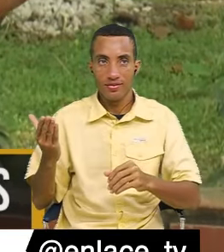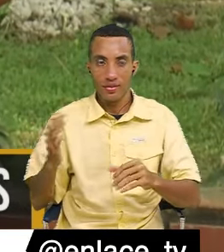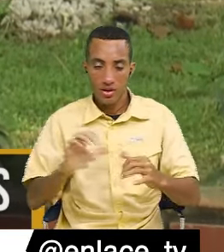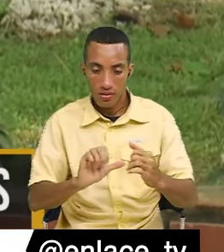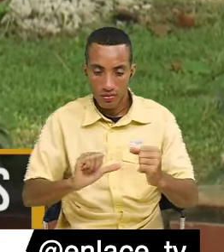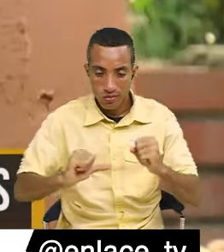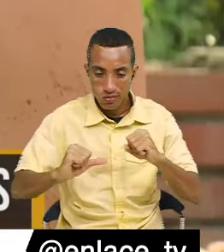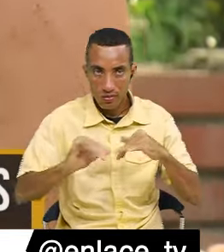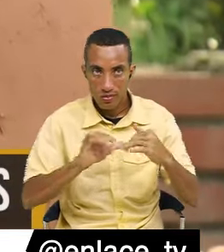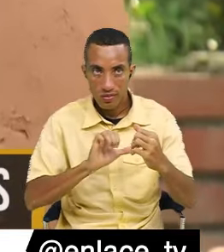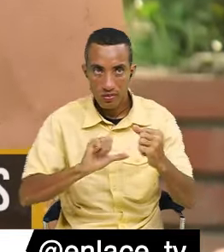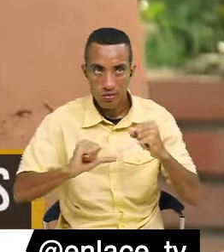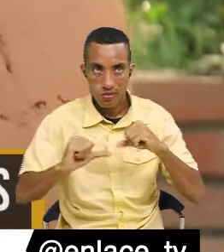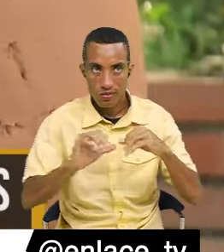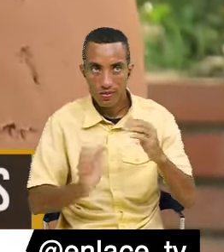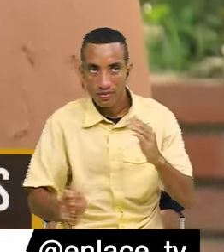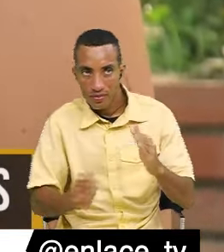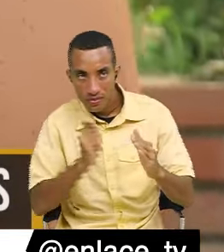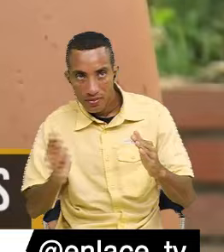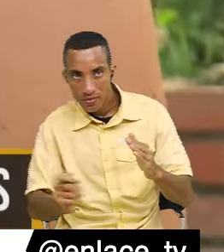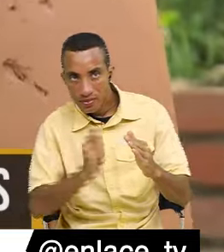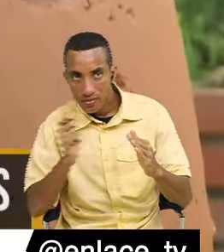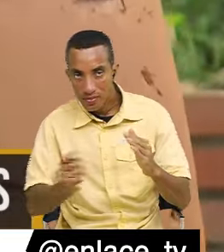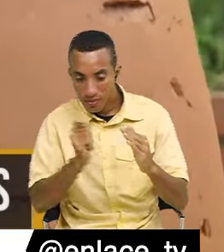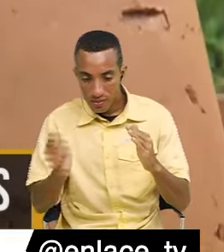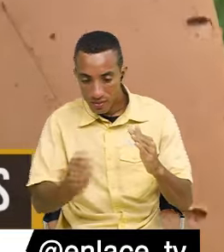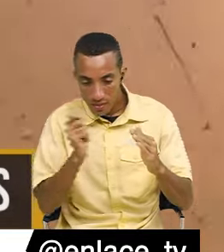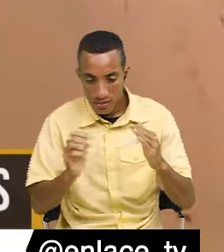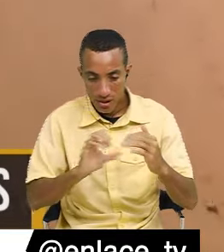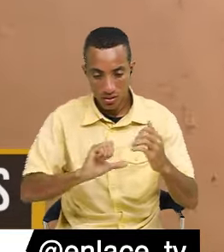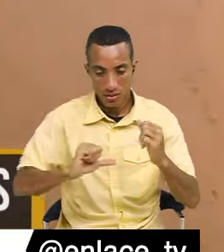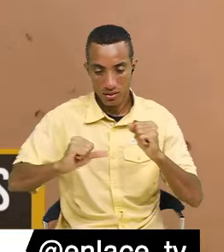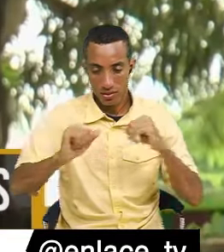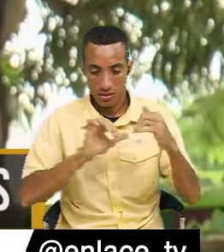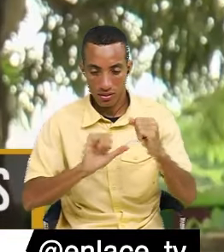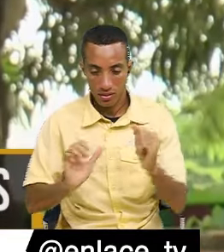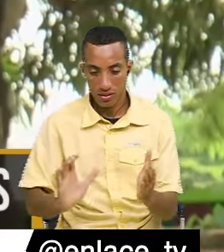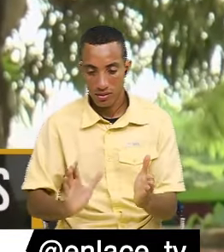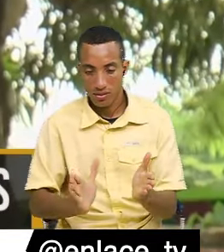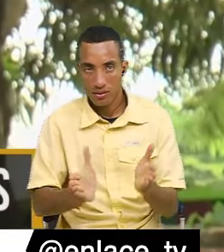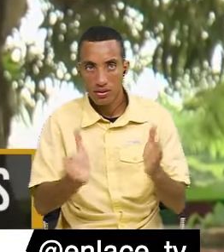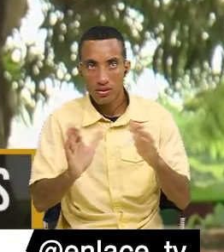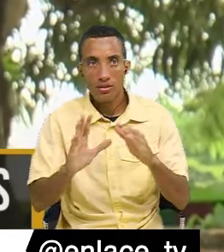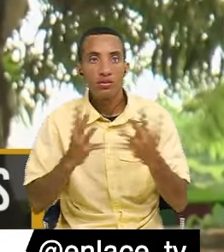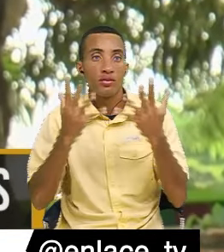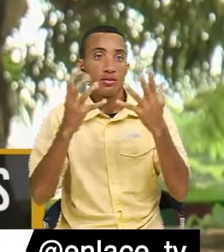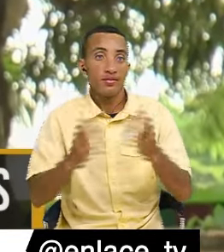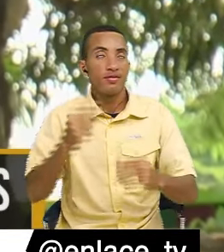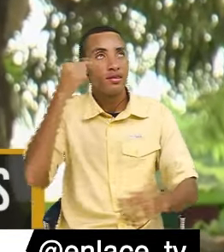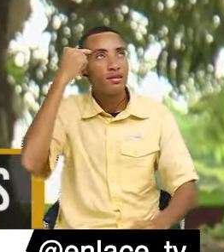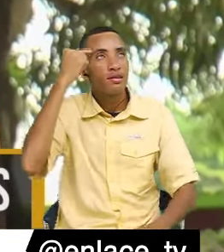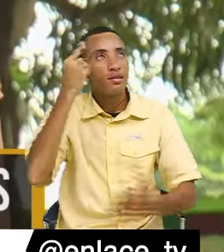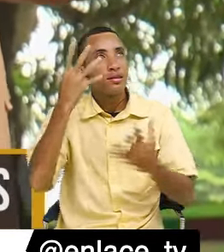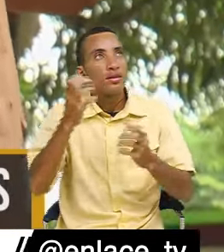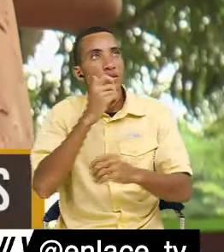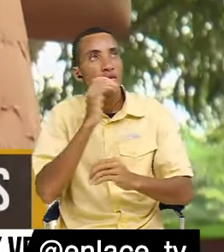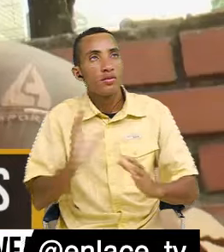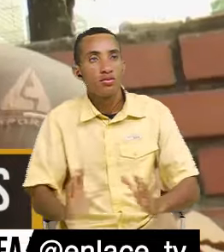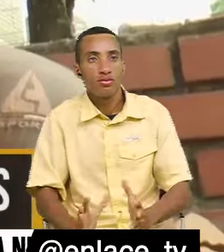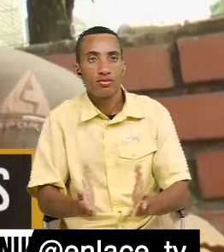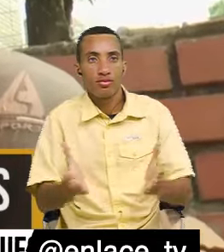Todo es a pulso. El alfarero es aquel que se propone hacer las cosas, lo que tenga en su mente hacer, un jarrón, una olla,